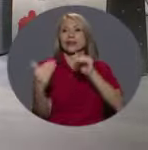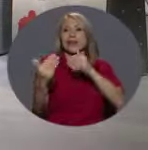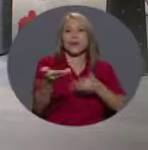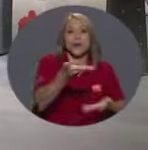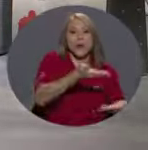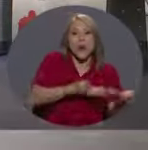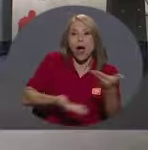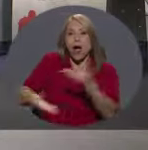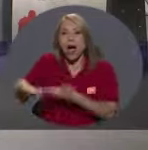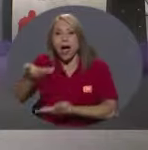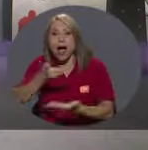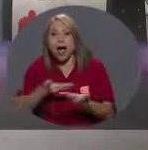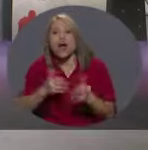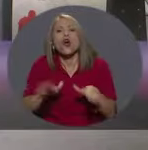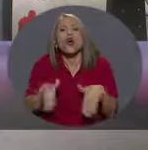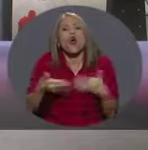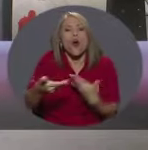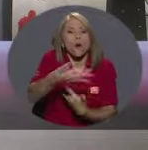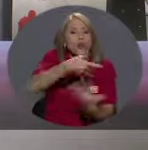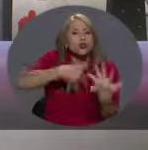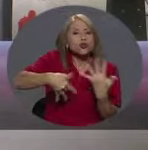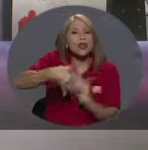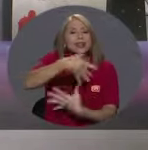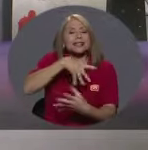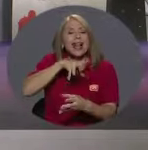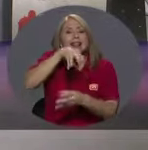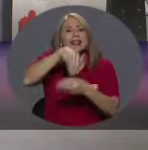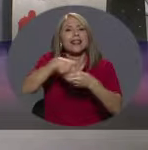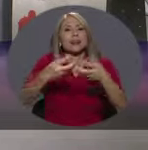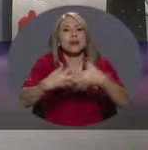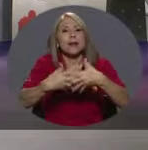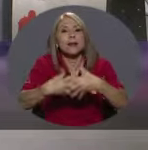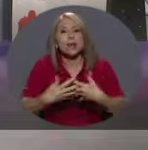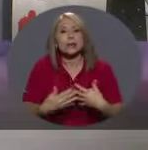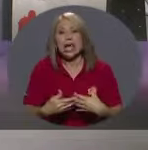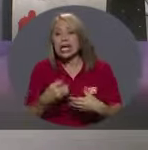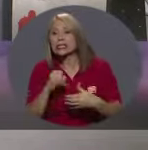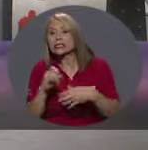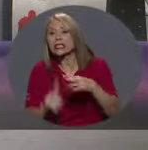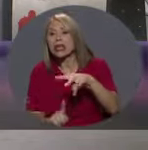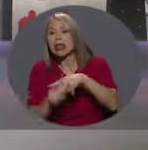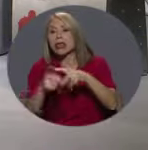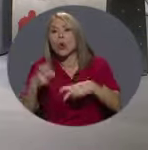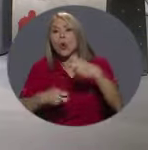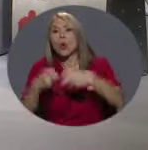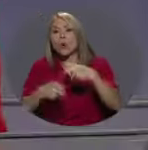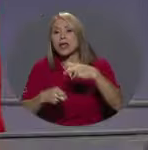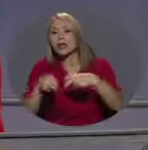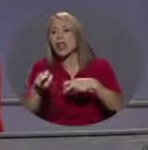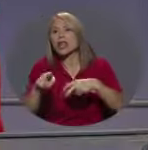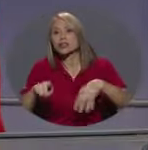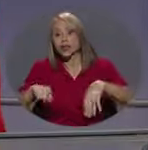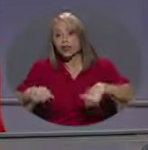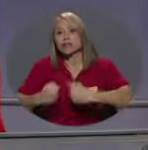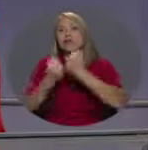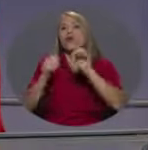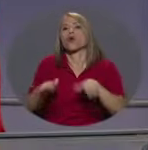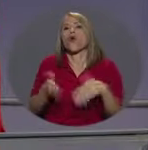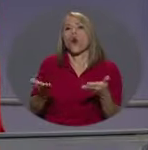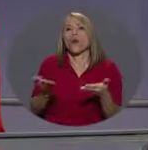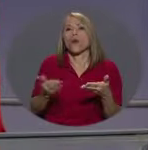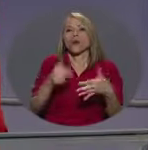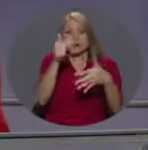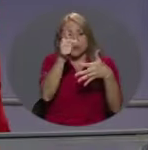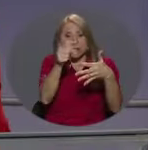cómo socializar dentro de una organización, cómo enfrentarse a un conflicto. O sea, todo ese tipo de cosas que a veces parecen tan simples